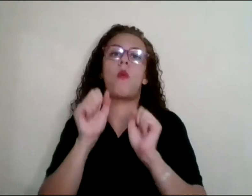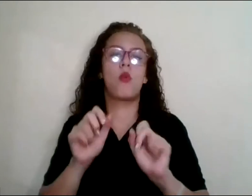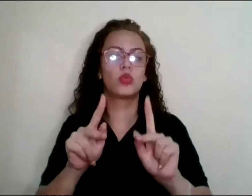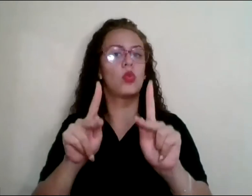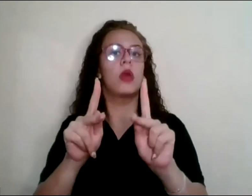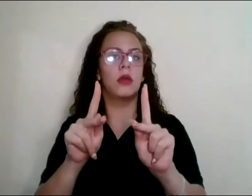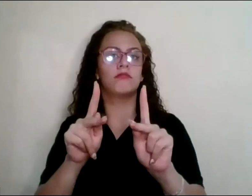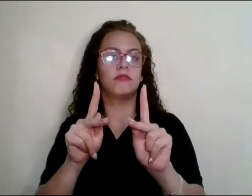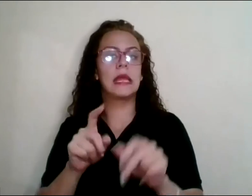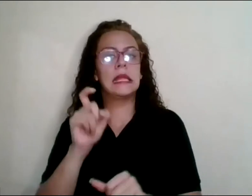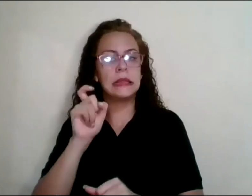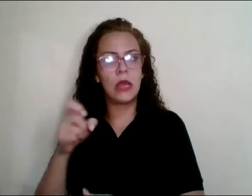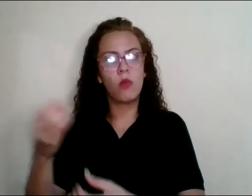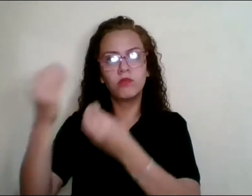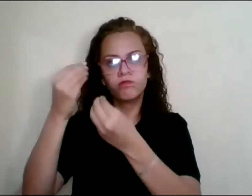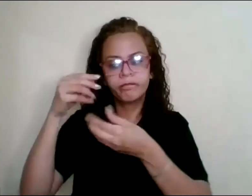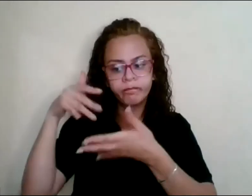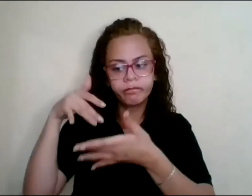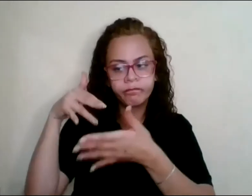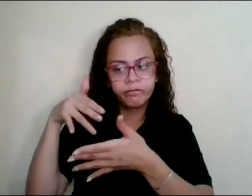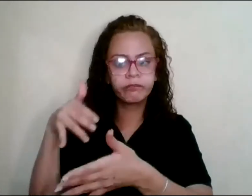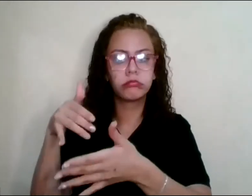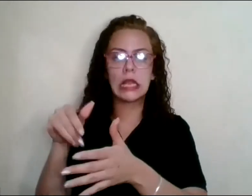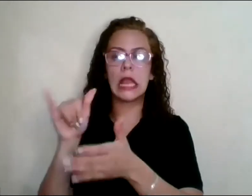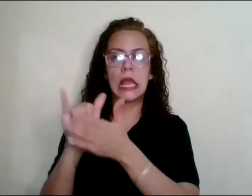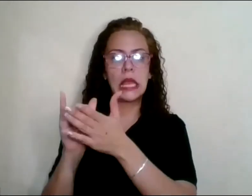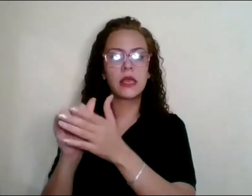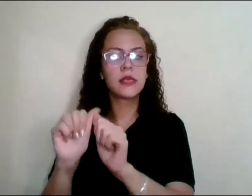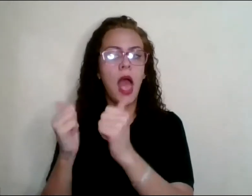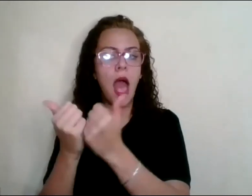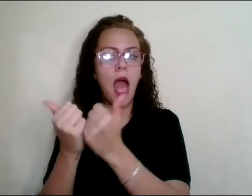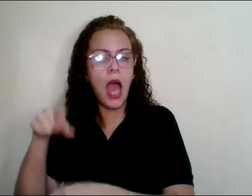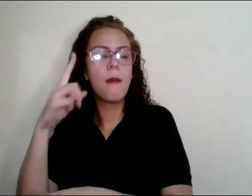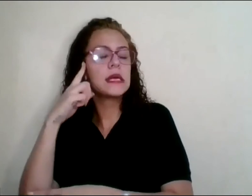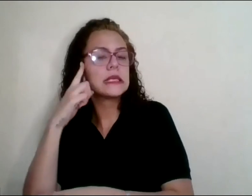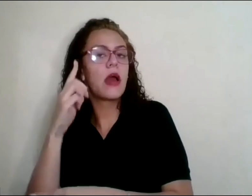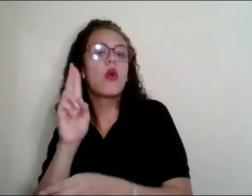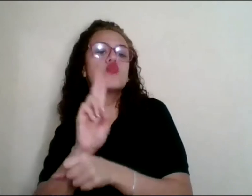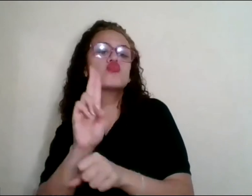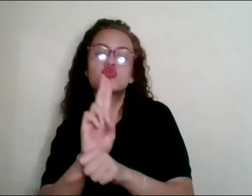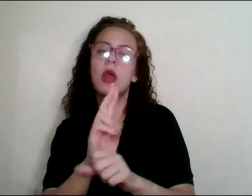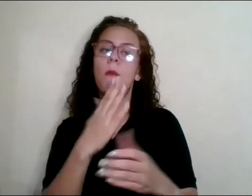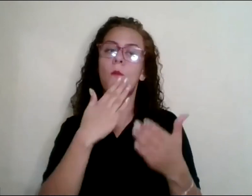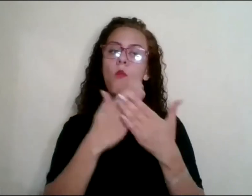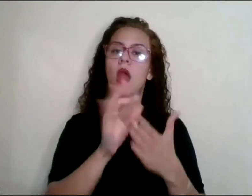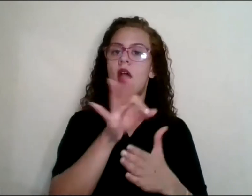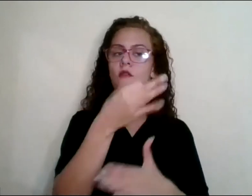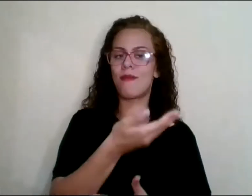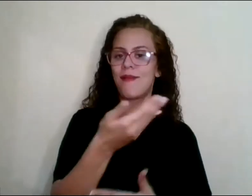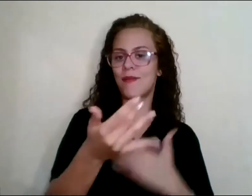que nos debemos formar en esta área para saber utilizar de una buena forma las herramientas